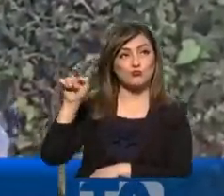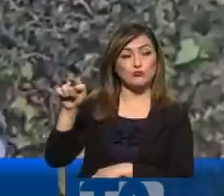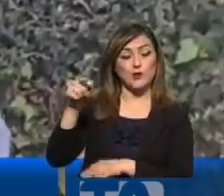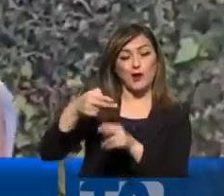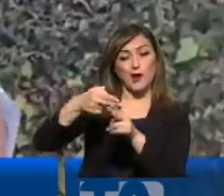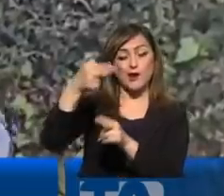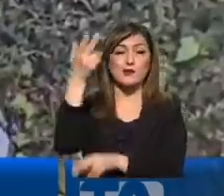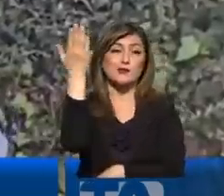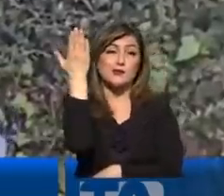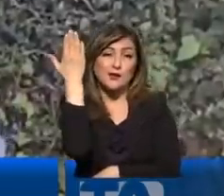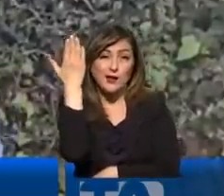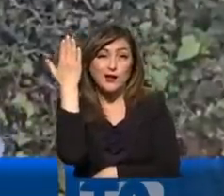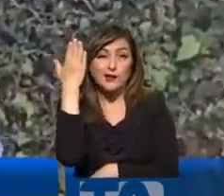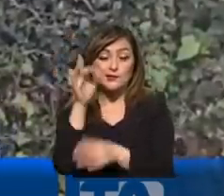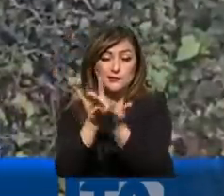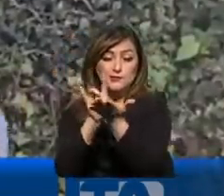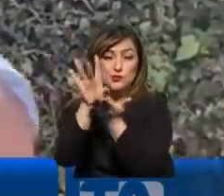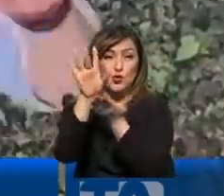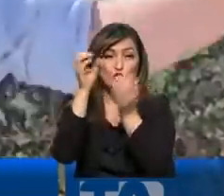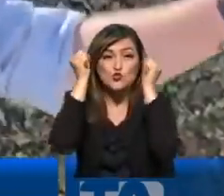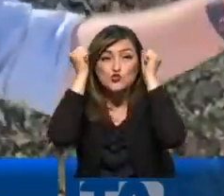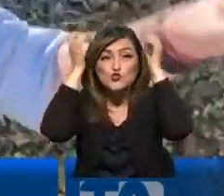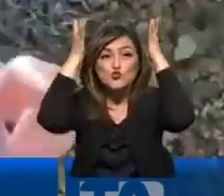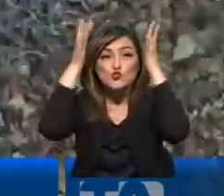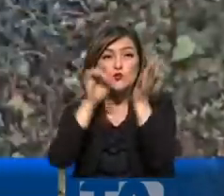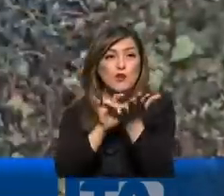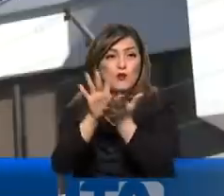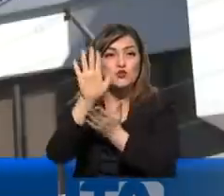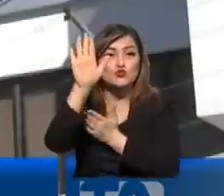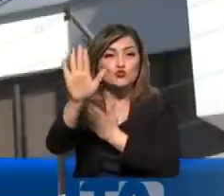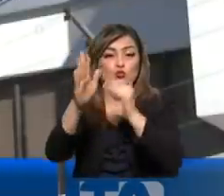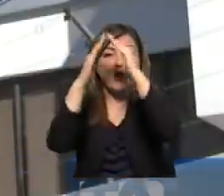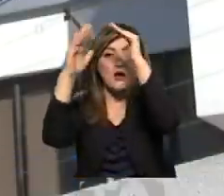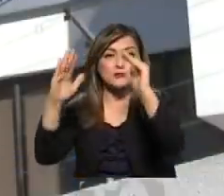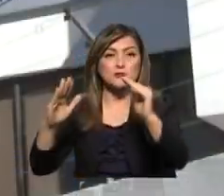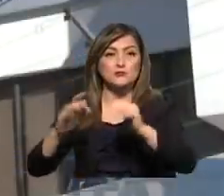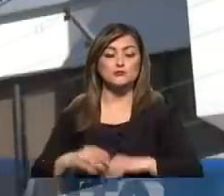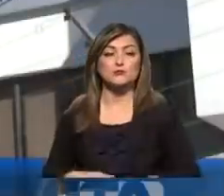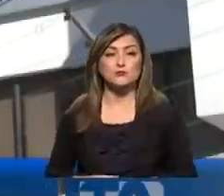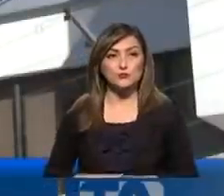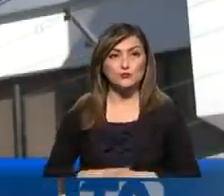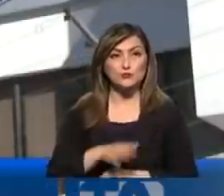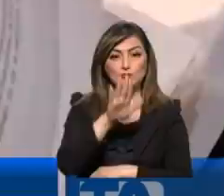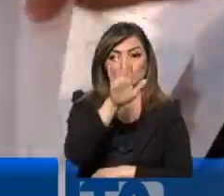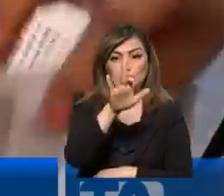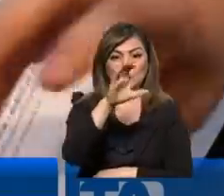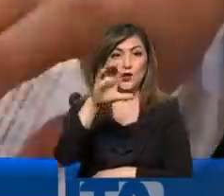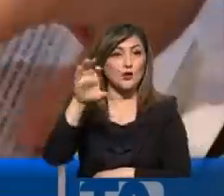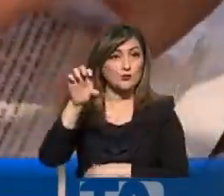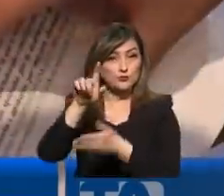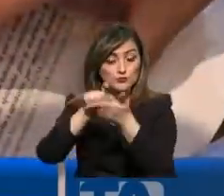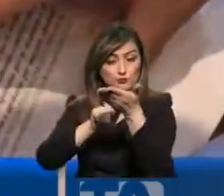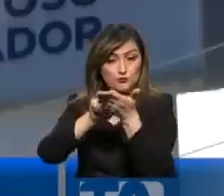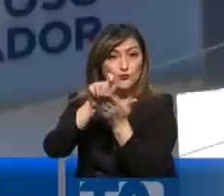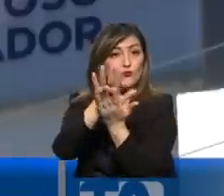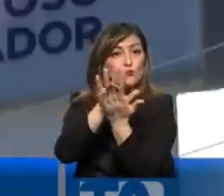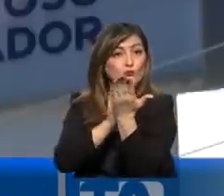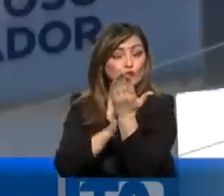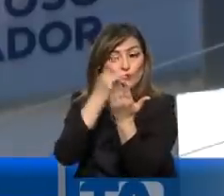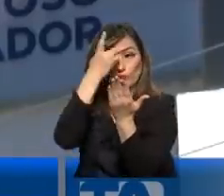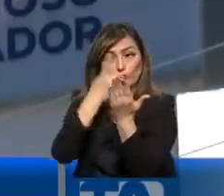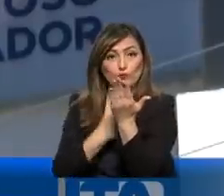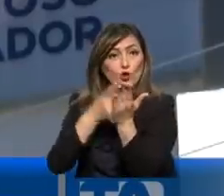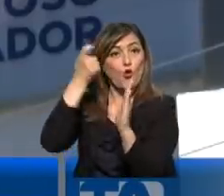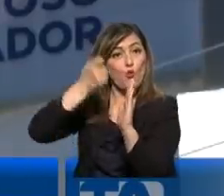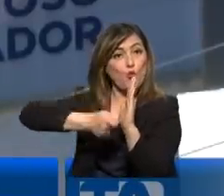el exalcalde, el alcalde removido, Jorge Yunda, tiene que irse a su casa. El Pleno del Contencioso Electoral aprobó el proyecto de sentencia del